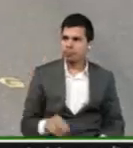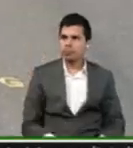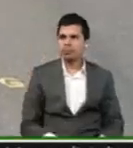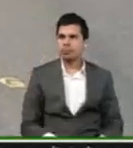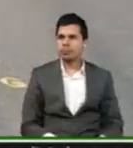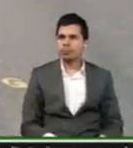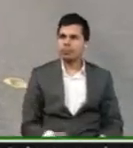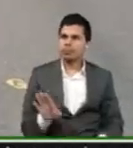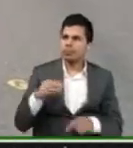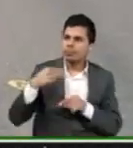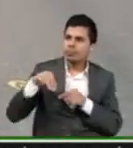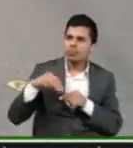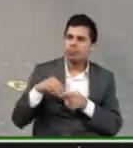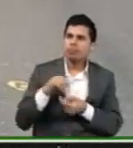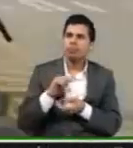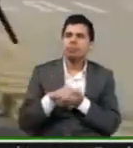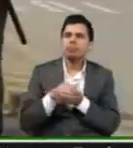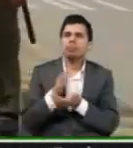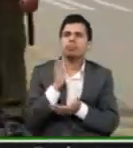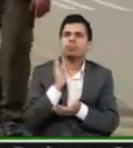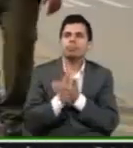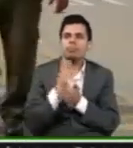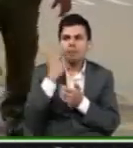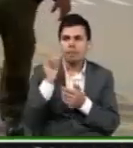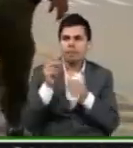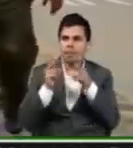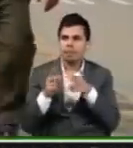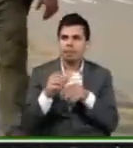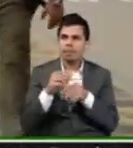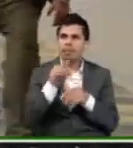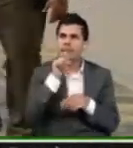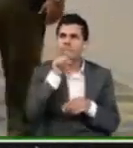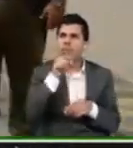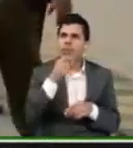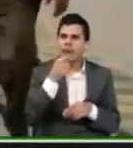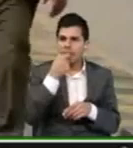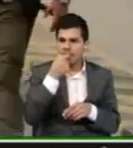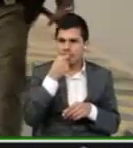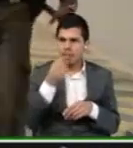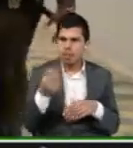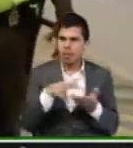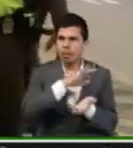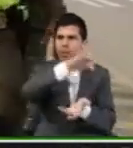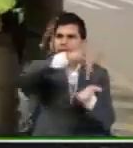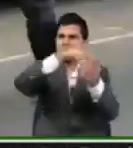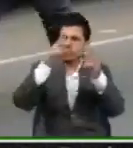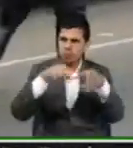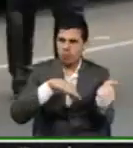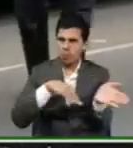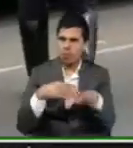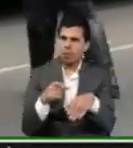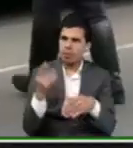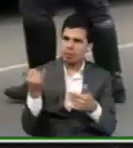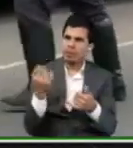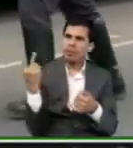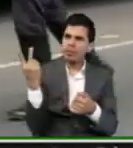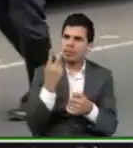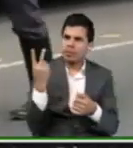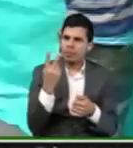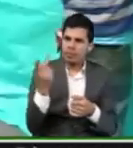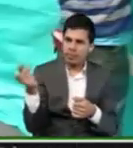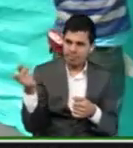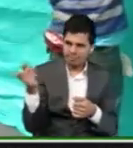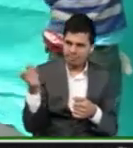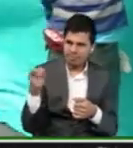carril de metrolínea es una de las hipótesis que evalúan las autoridades de tránsito de bucaramanga que atendieron el accidente registrado este viernes en el viaducto